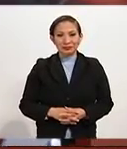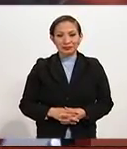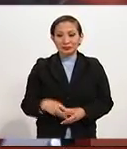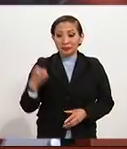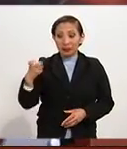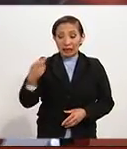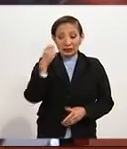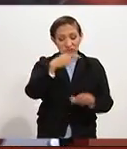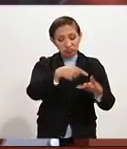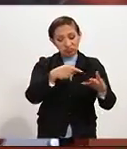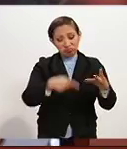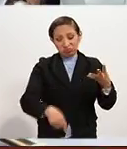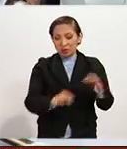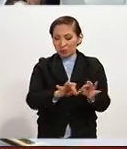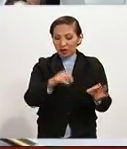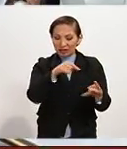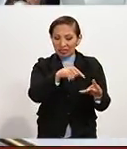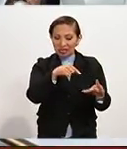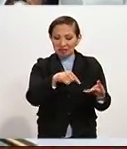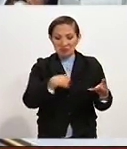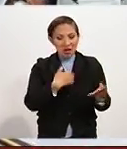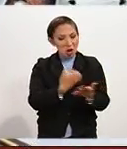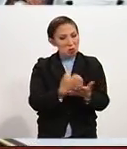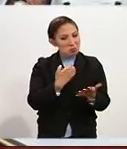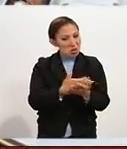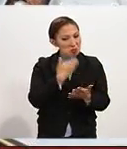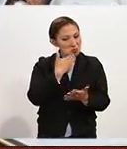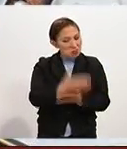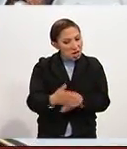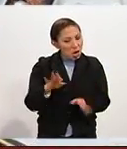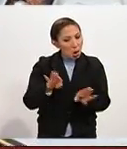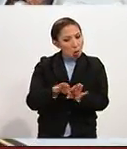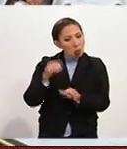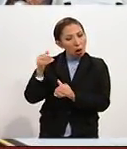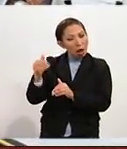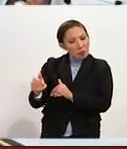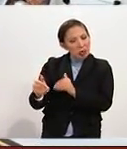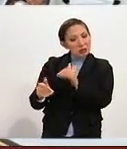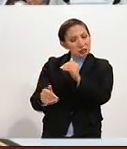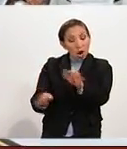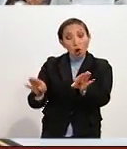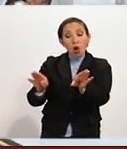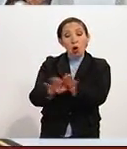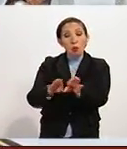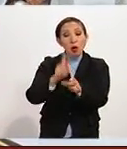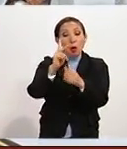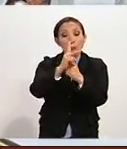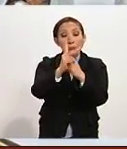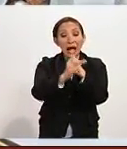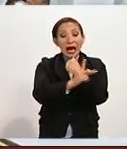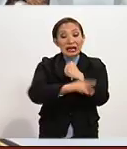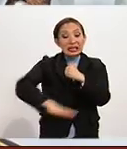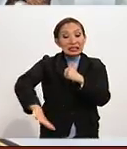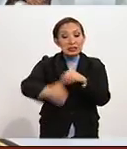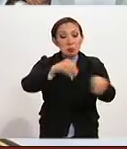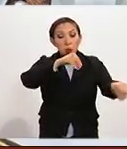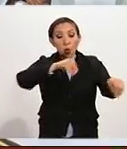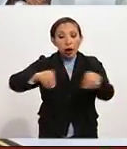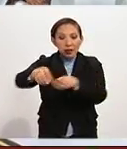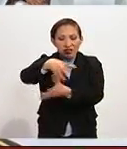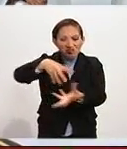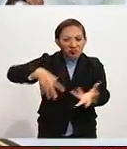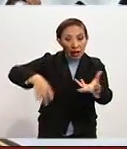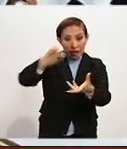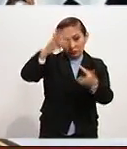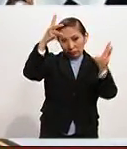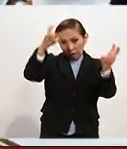Estos son signos vitales de cómo va nuestra economía, de cómo estamos avanzando, de cómo el país se está moviendo, que ese es el